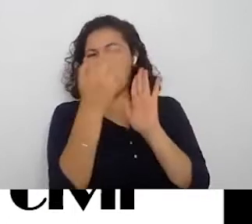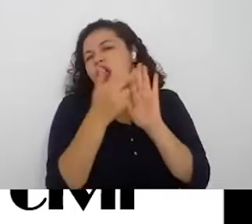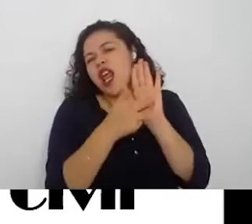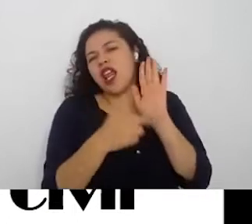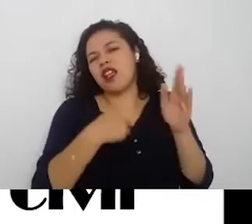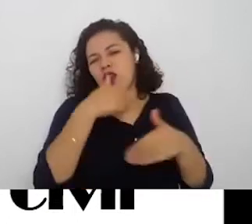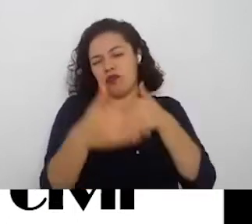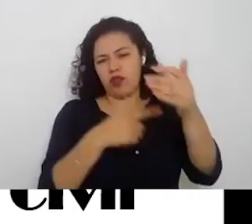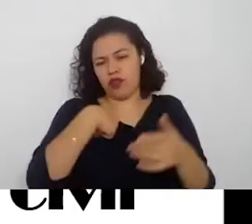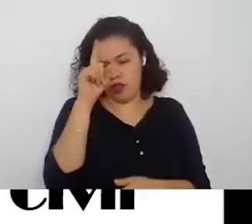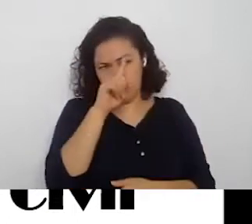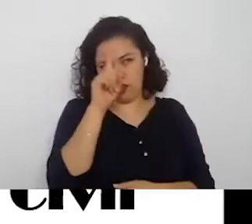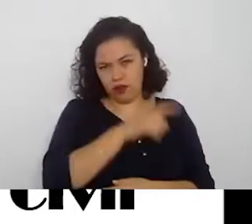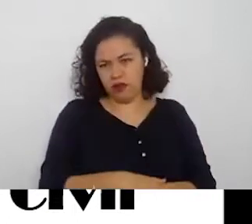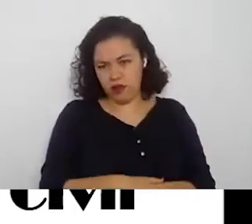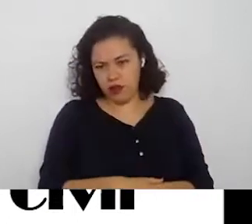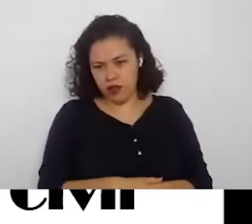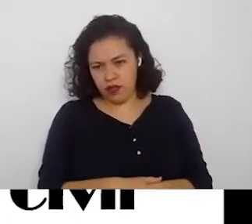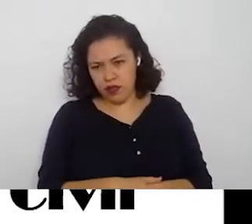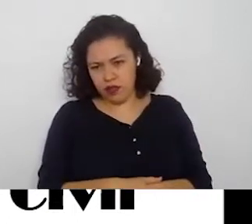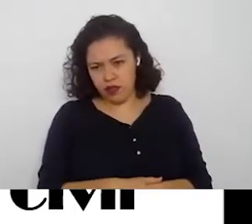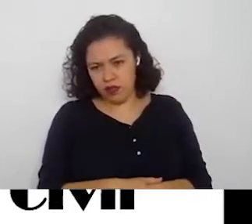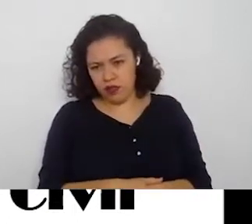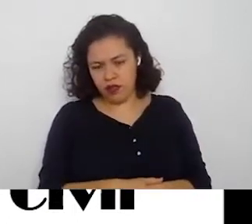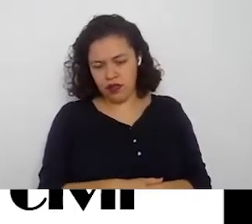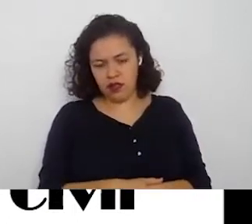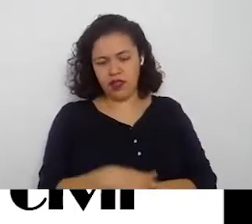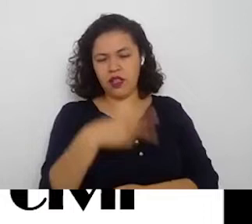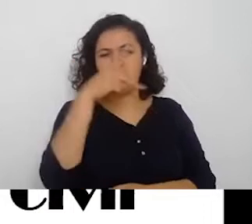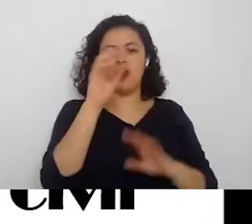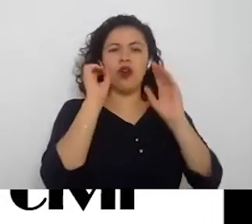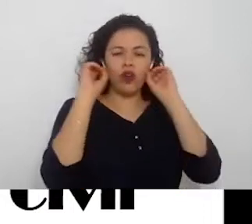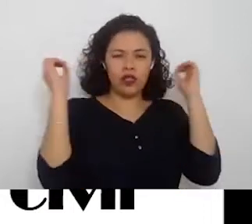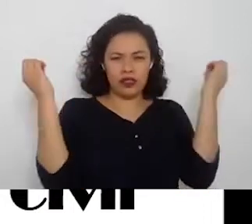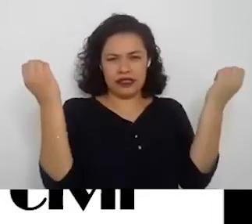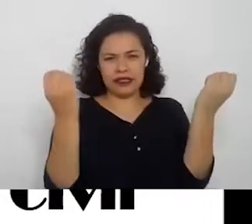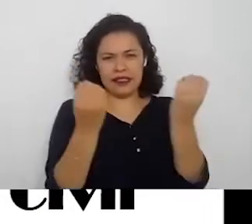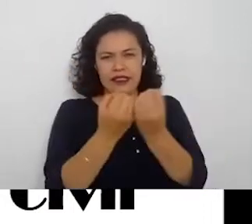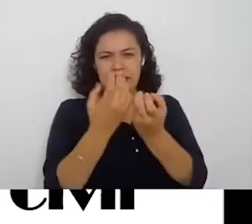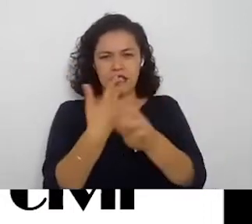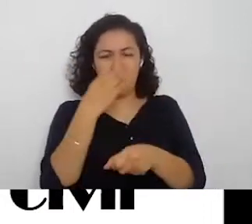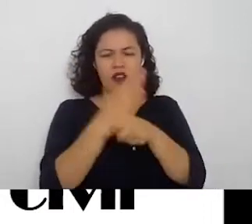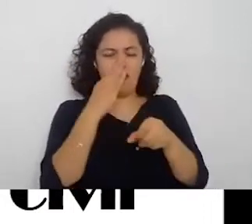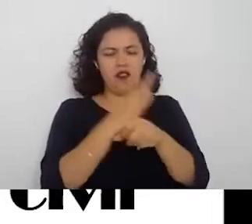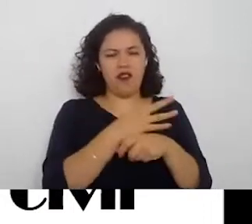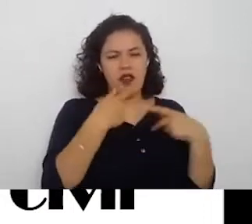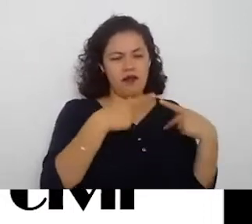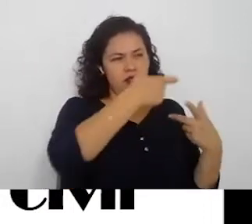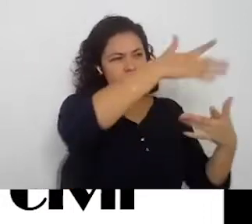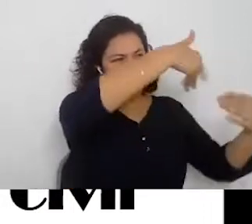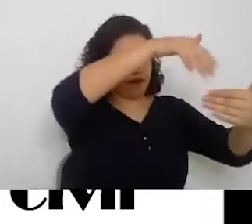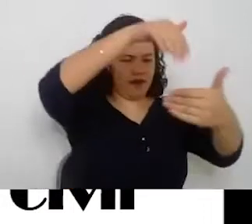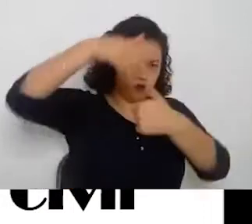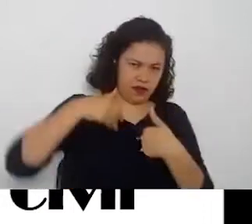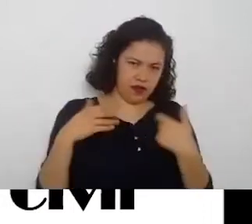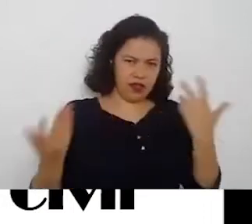que si hay alguien más de su organización, si no está ahorita el procurador de fondos, que es importante